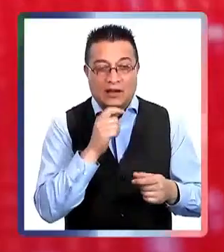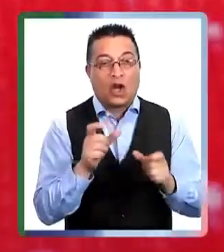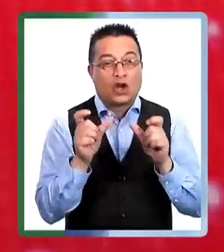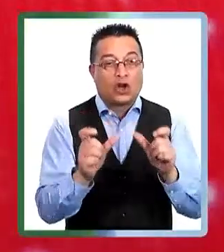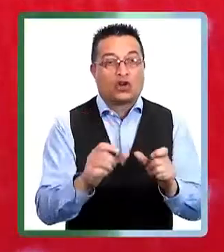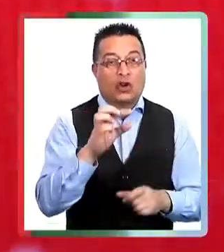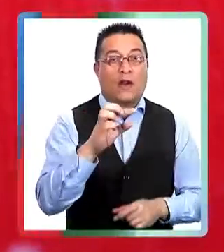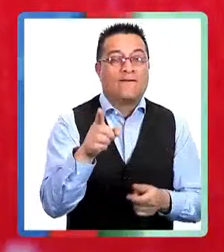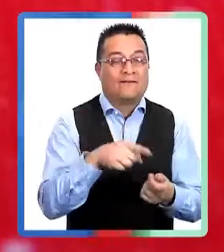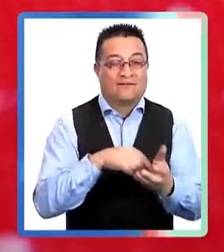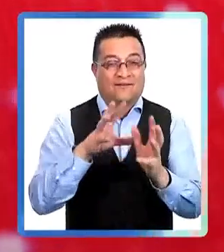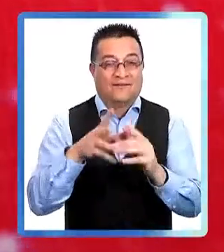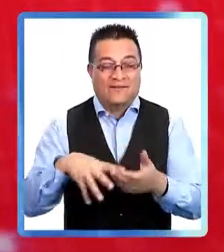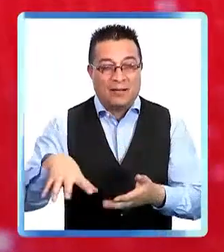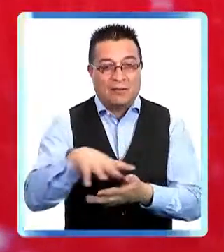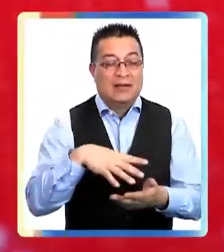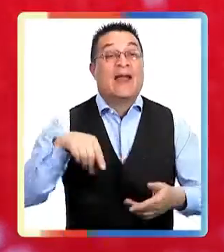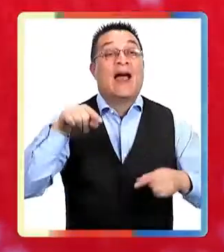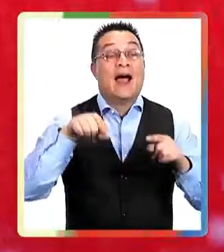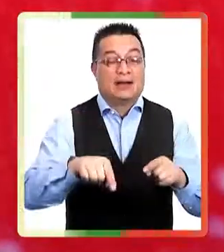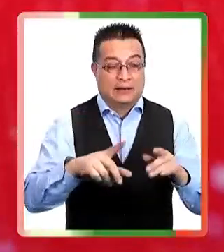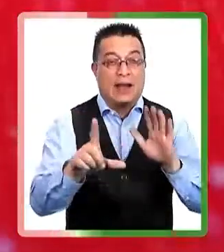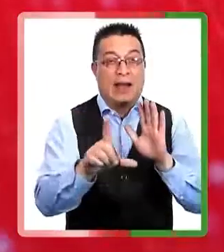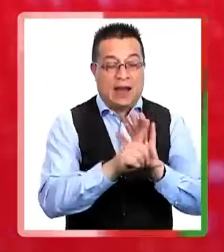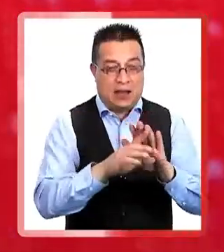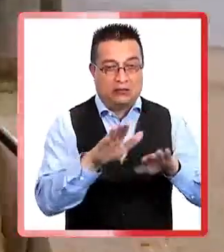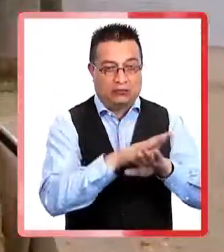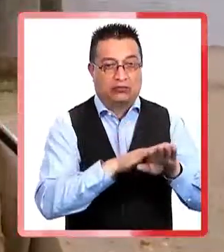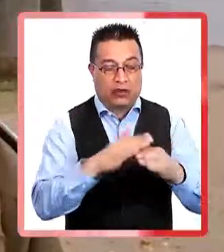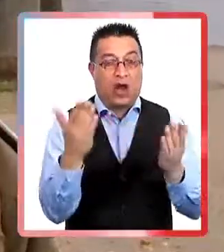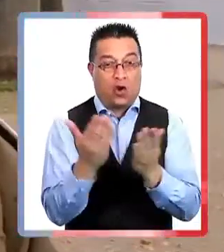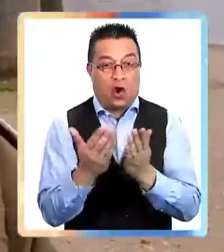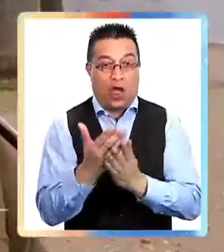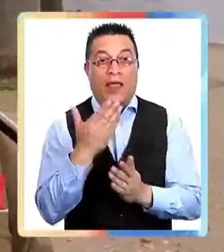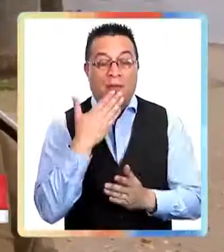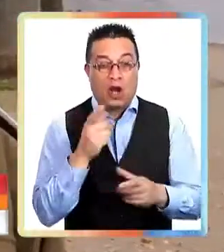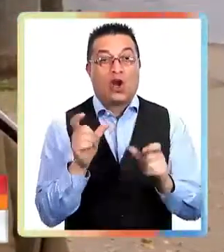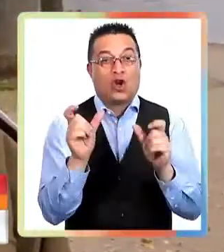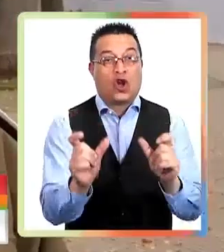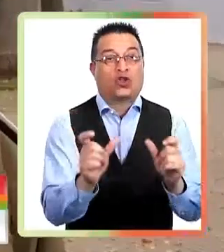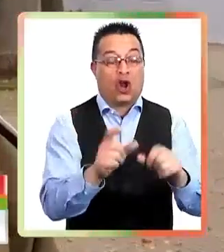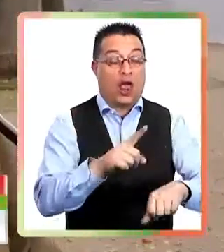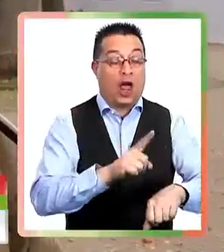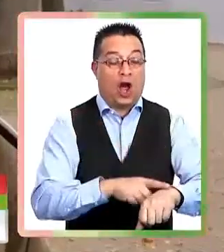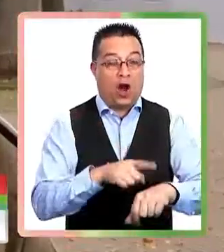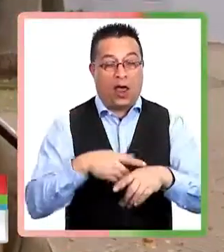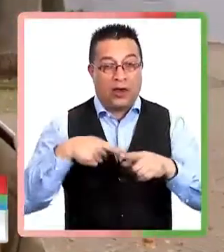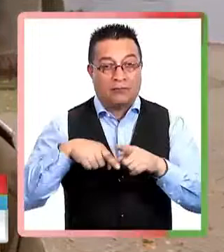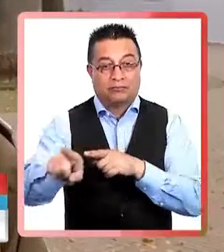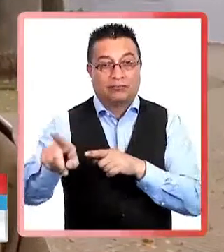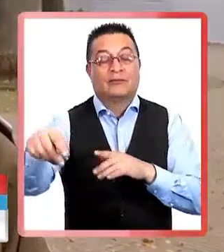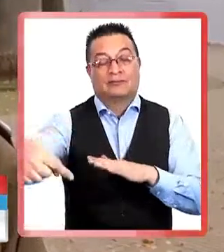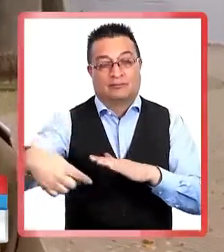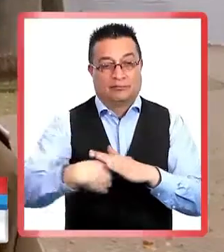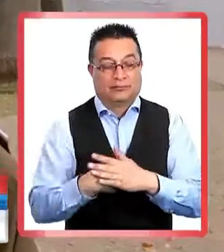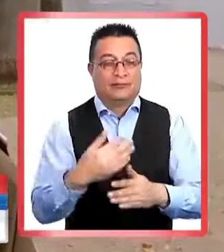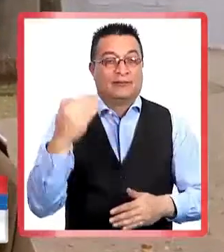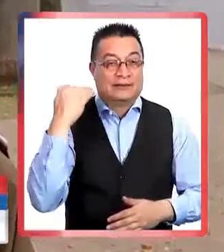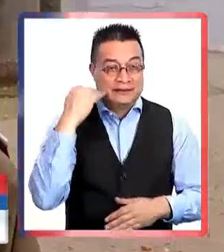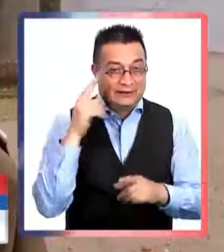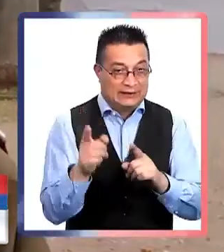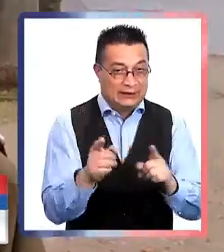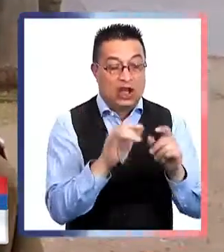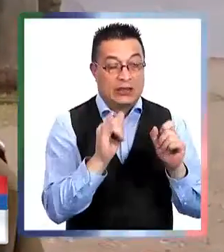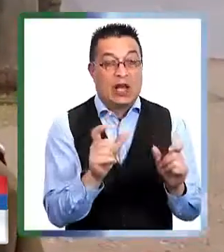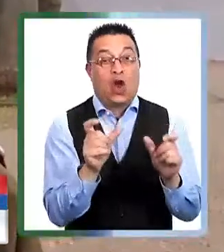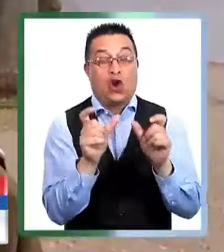parental, la intervención de los colegios también, en el término del control de los horarios de salida de ingreso de los niños y